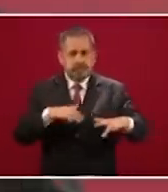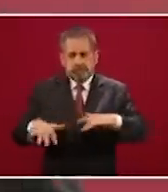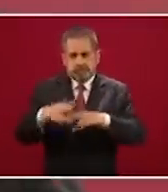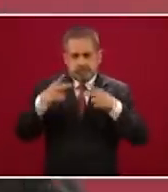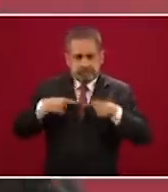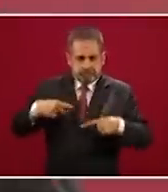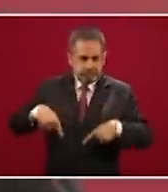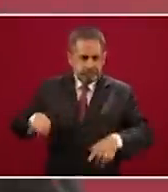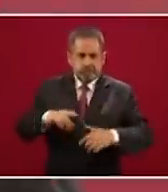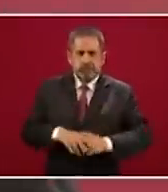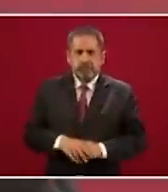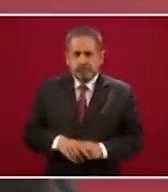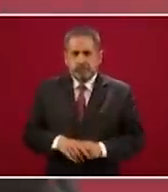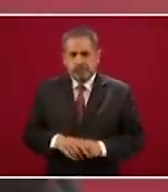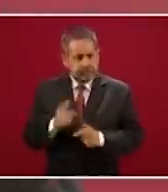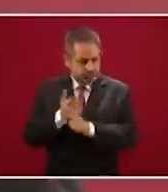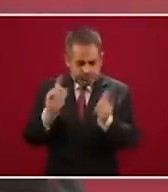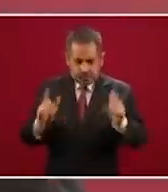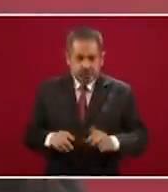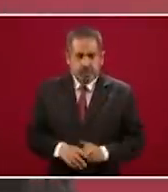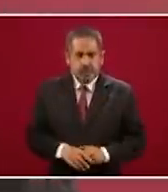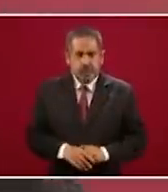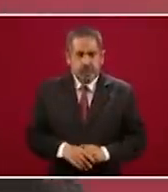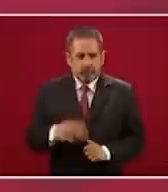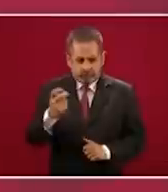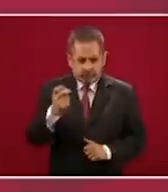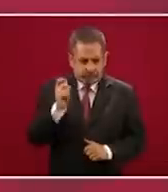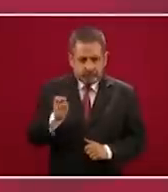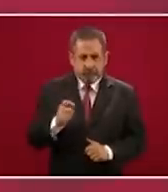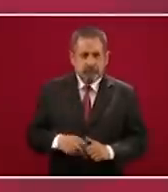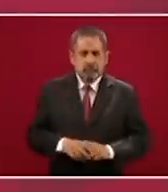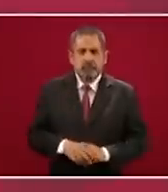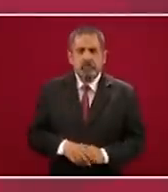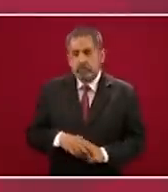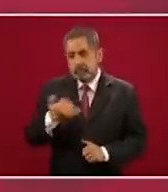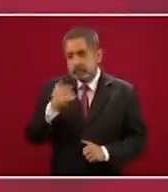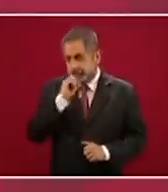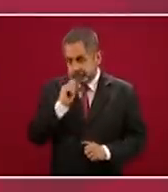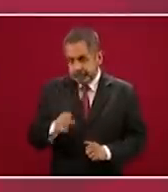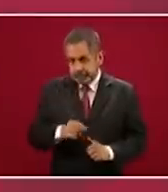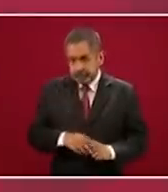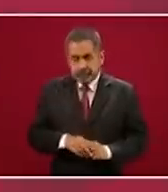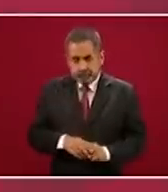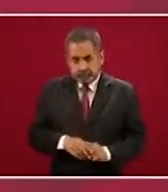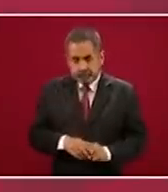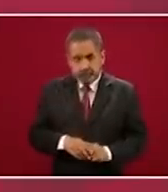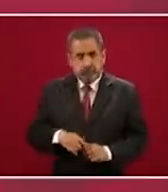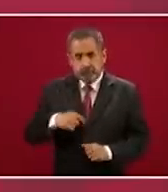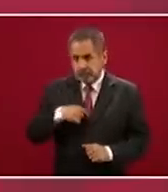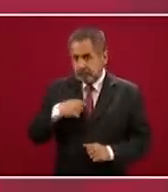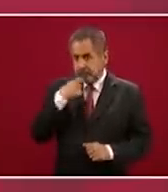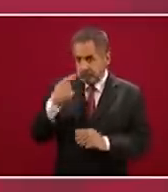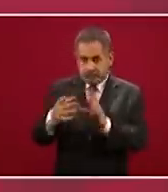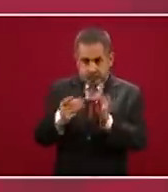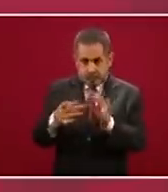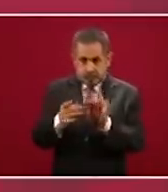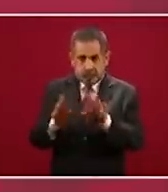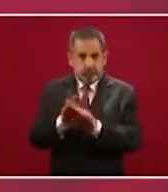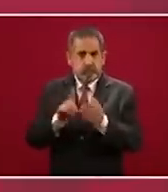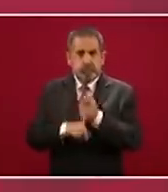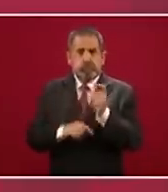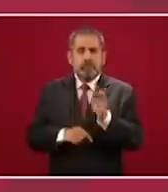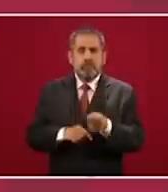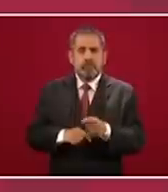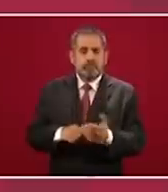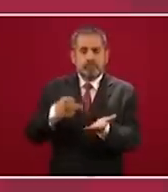para la gente, playas públicas. Eso primero. Y lo que les comentaba del caso